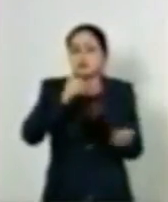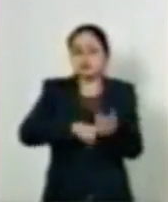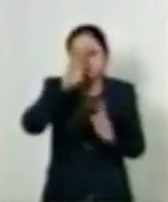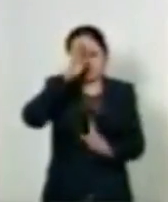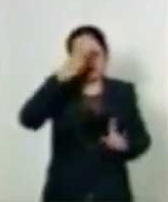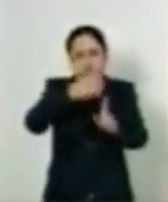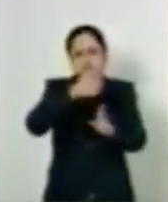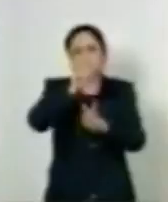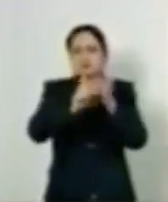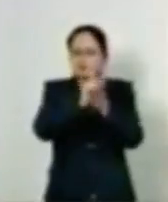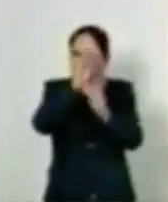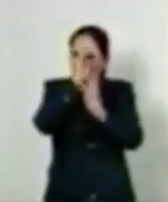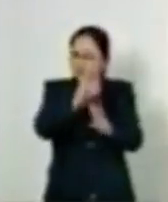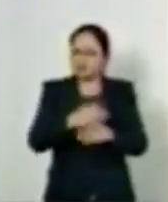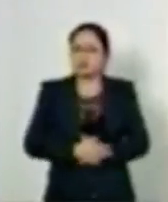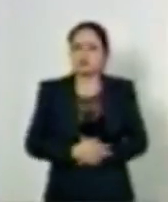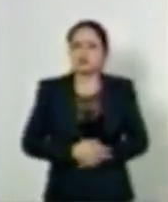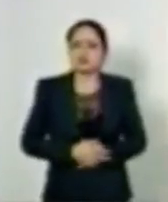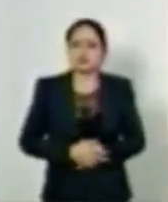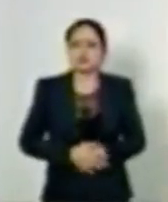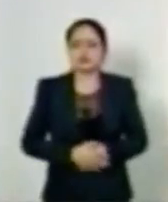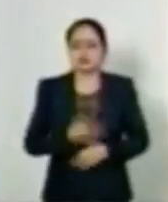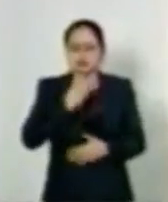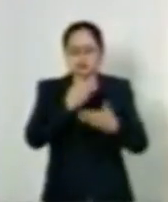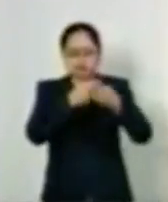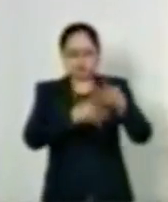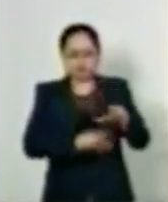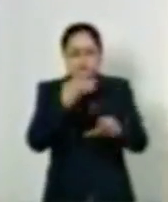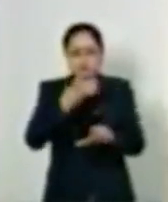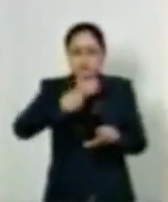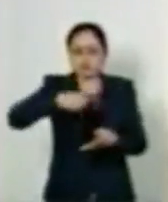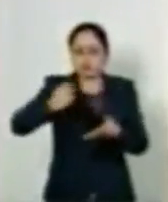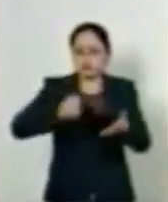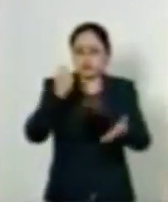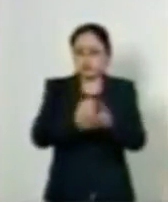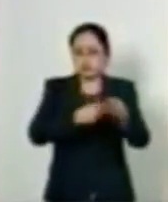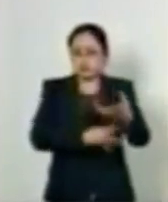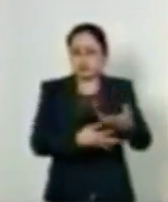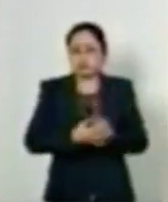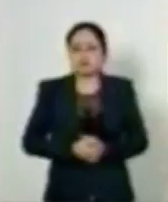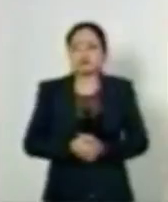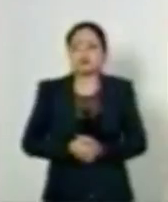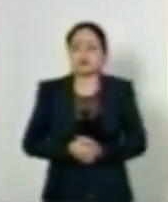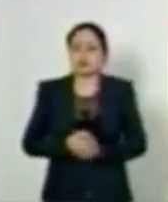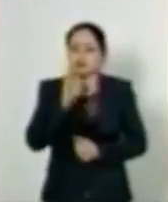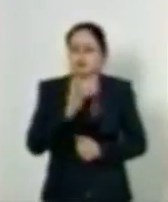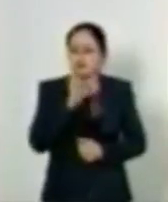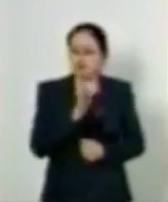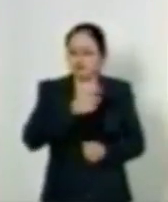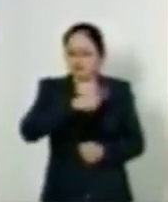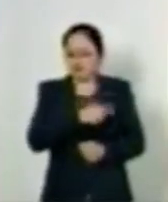fines lícitos. Por lo tanto, en los términos en que ha sido aprobada la minuta, abre la puerta a